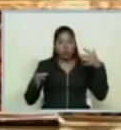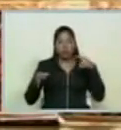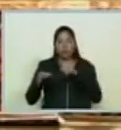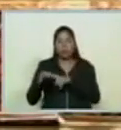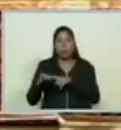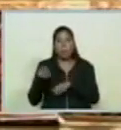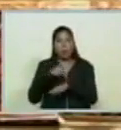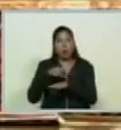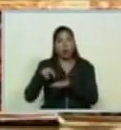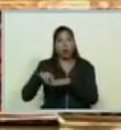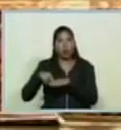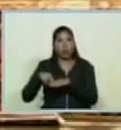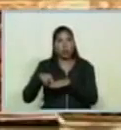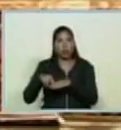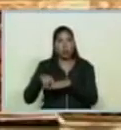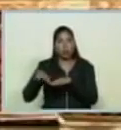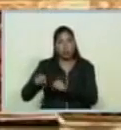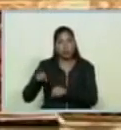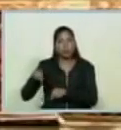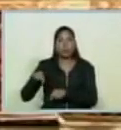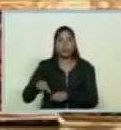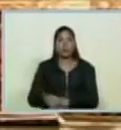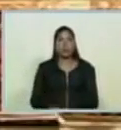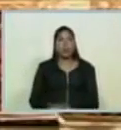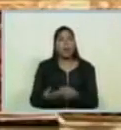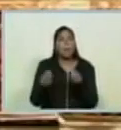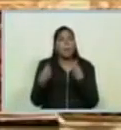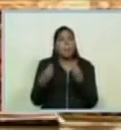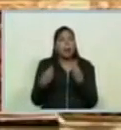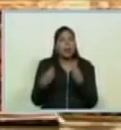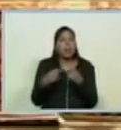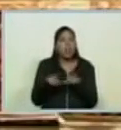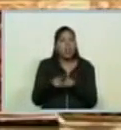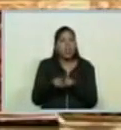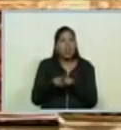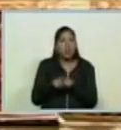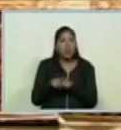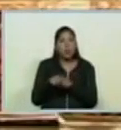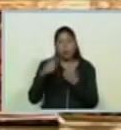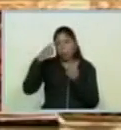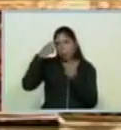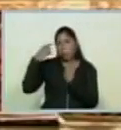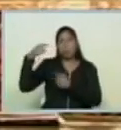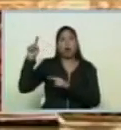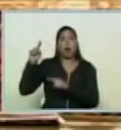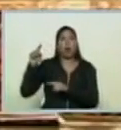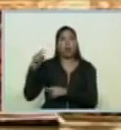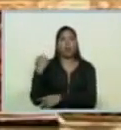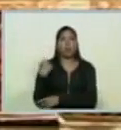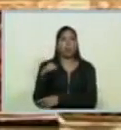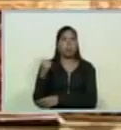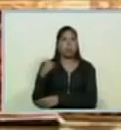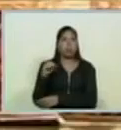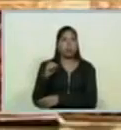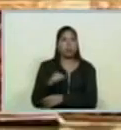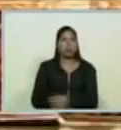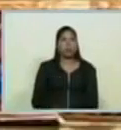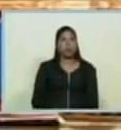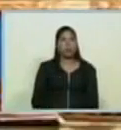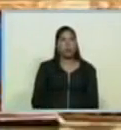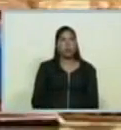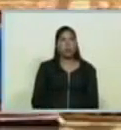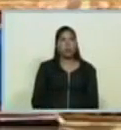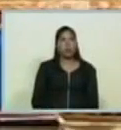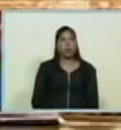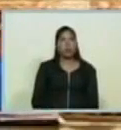Es lamentable. ¿Para qué sirve ser colonia? Para ser pateado, olvidado, abandonado. Le digo al pueblo de Puerto Rico, ¿para